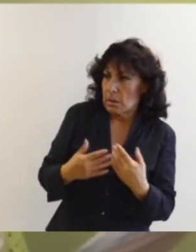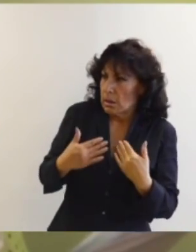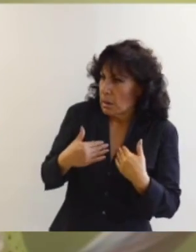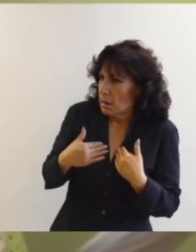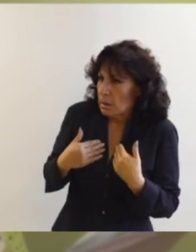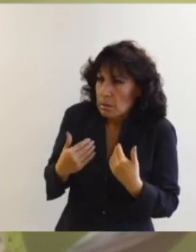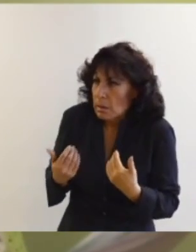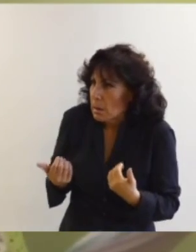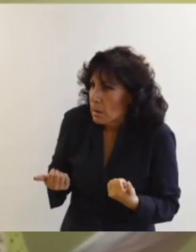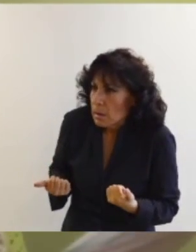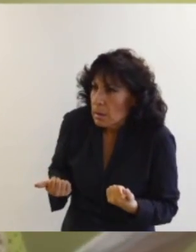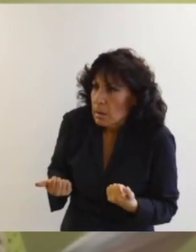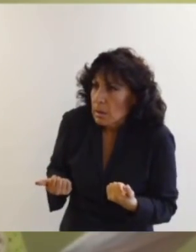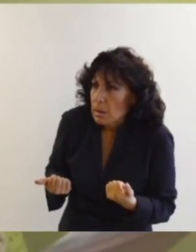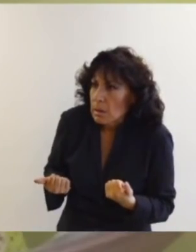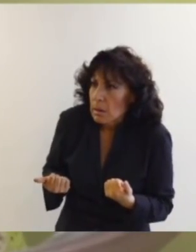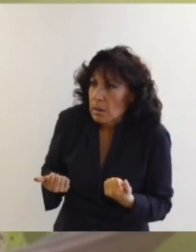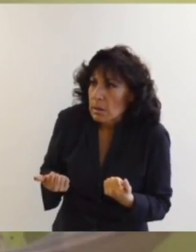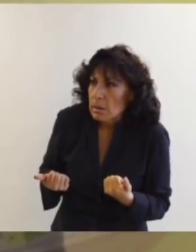No sé de qué me habla.